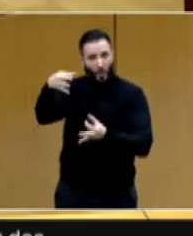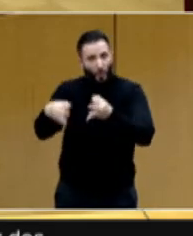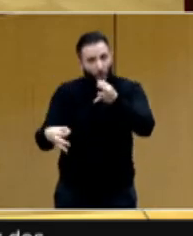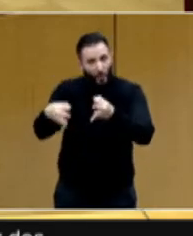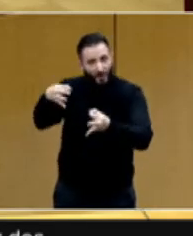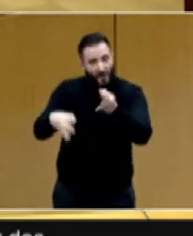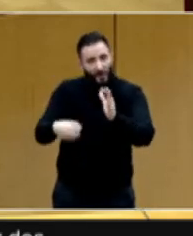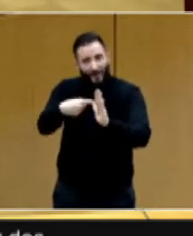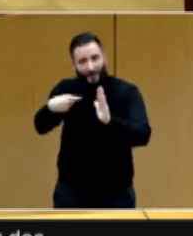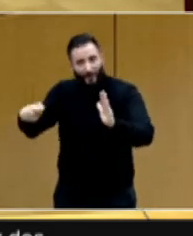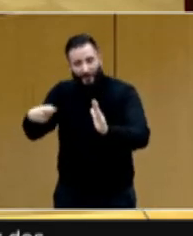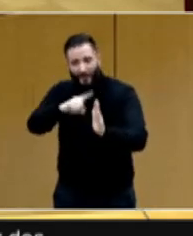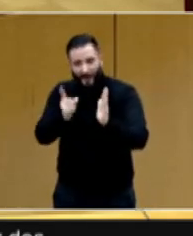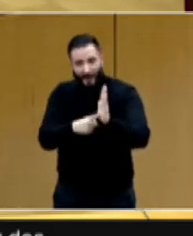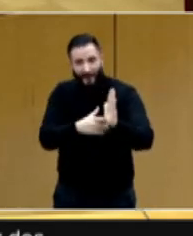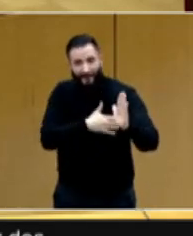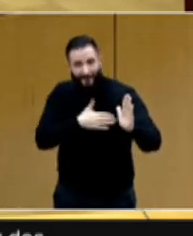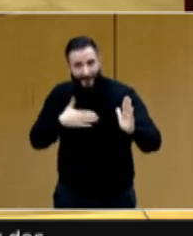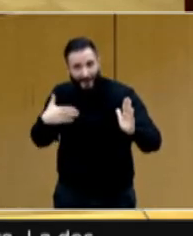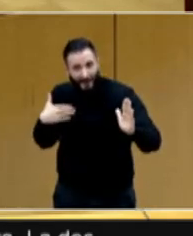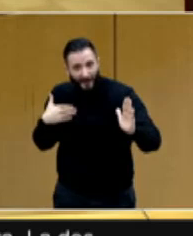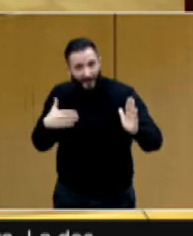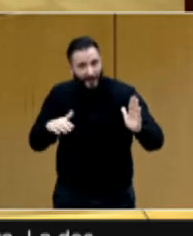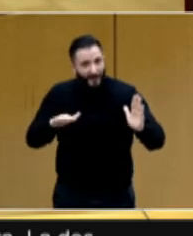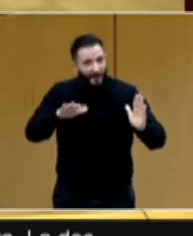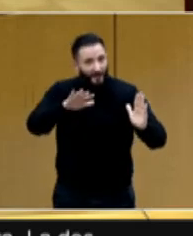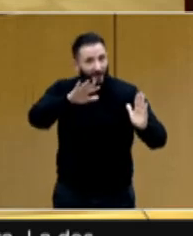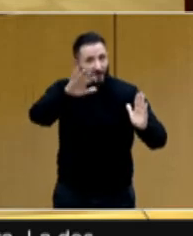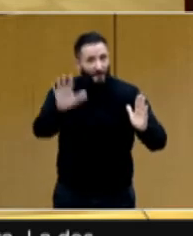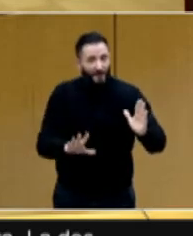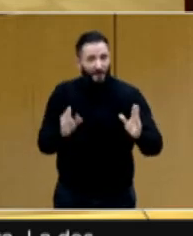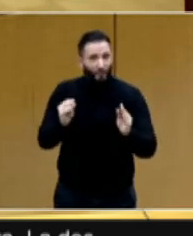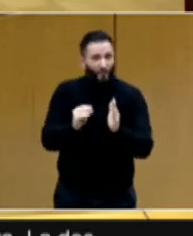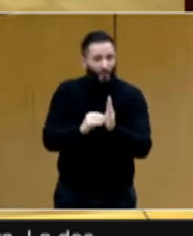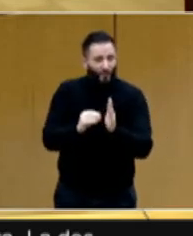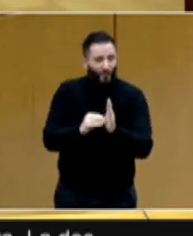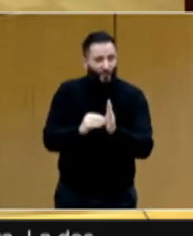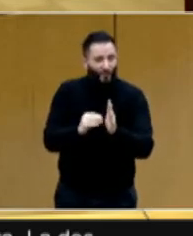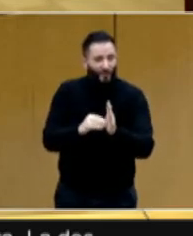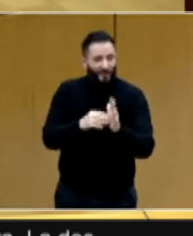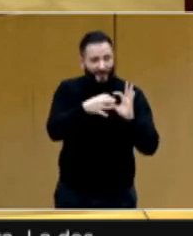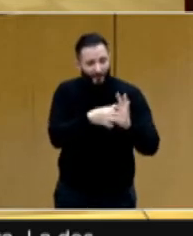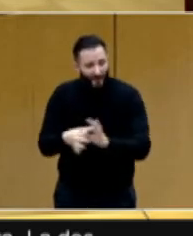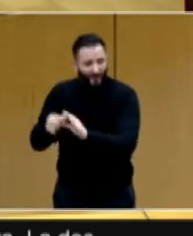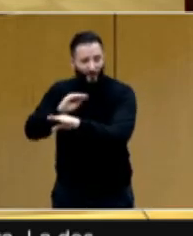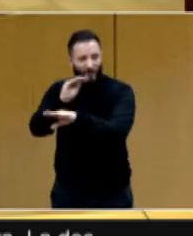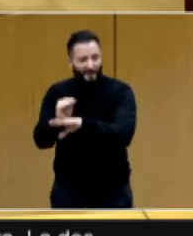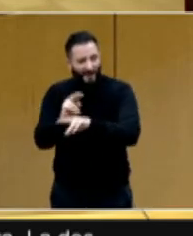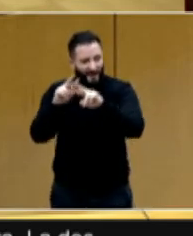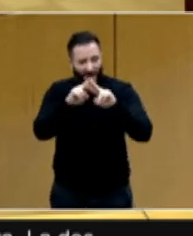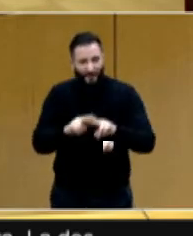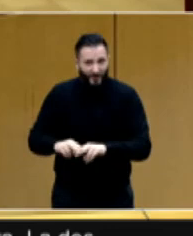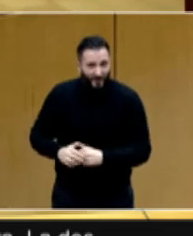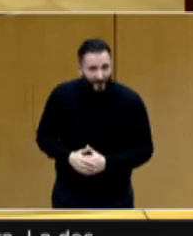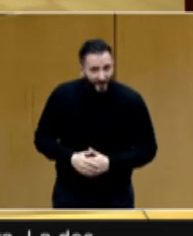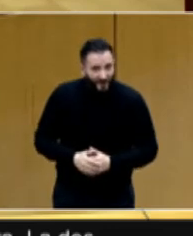la ley parece abocar o remitir muchos casos a la guarda de hecho creo entender que esto ha